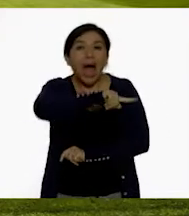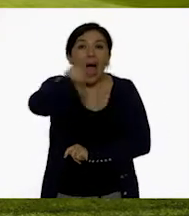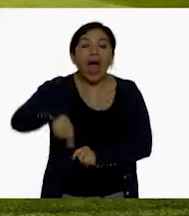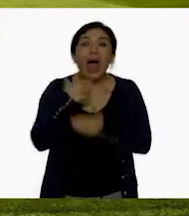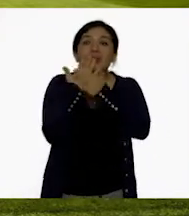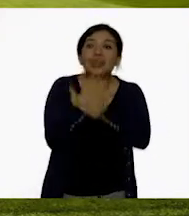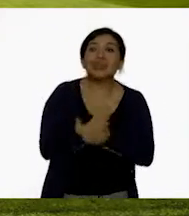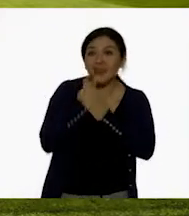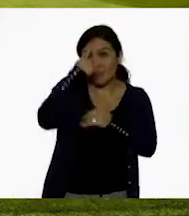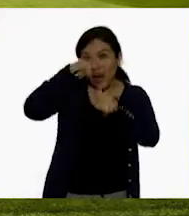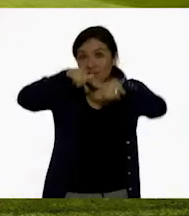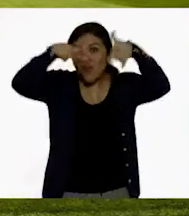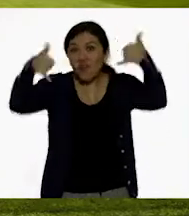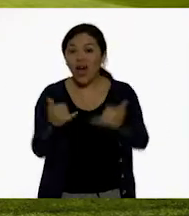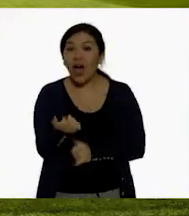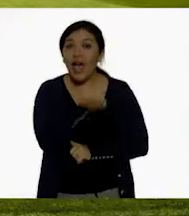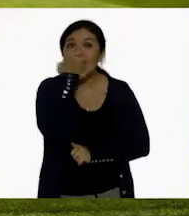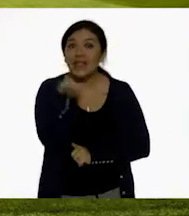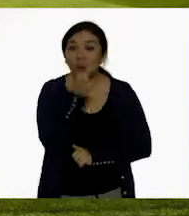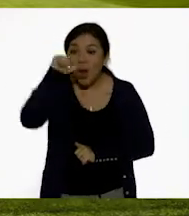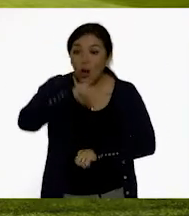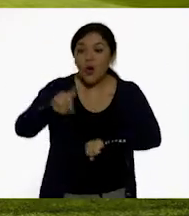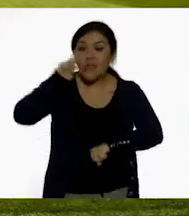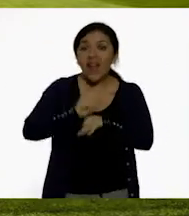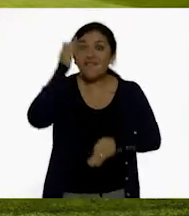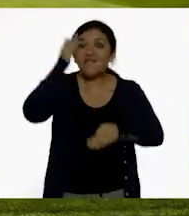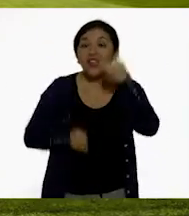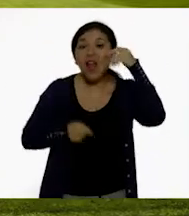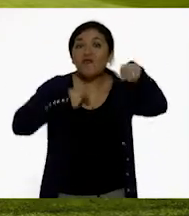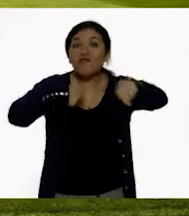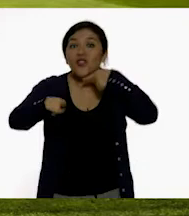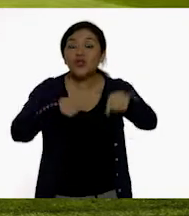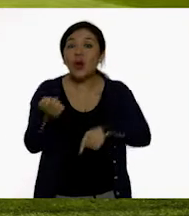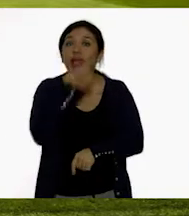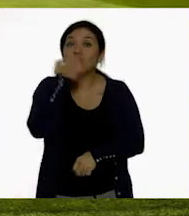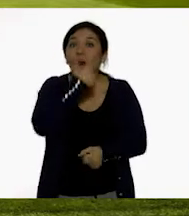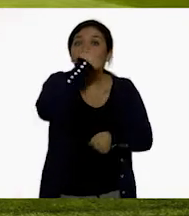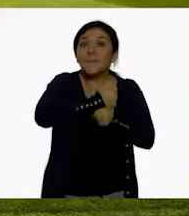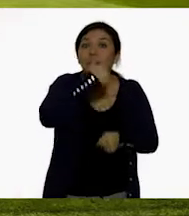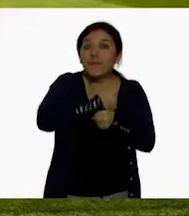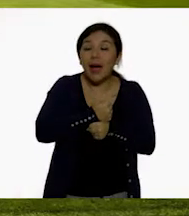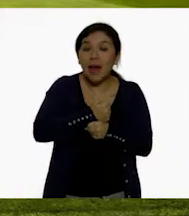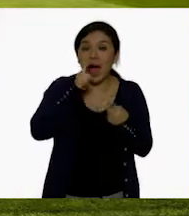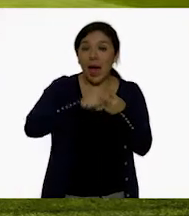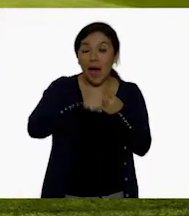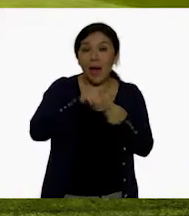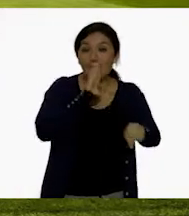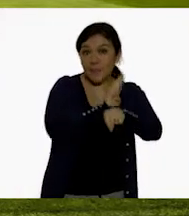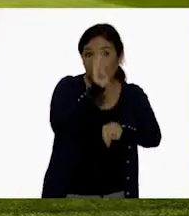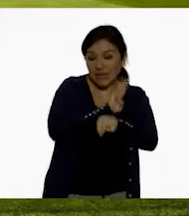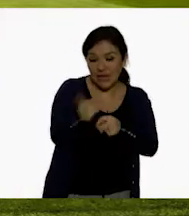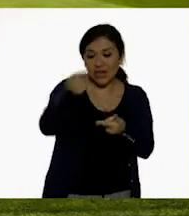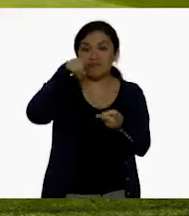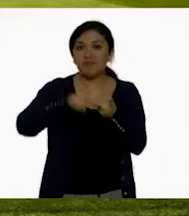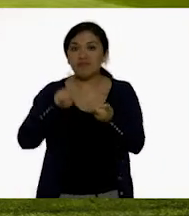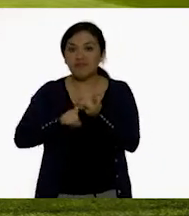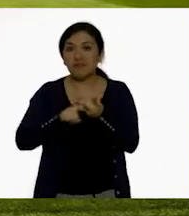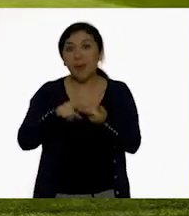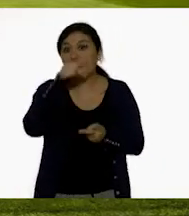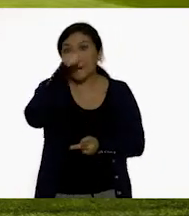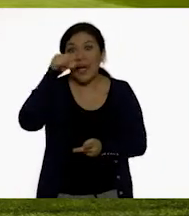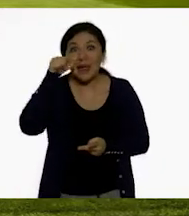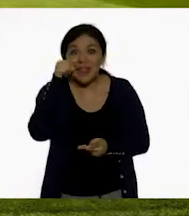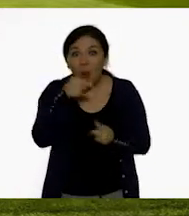torneo escolar. La gran final de fútbol entre las primarias República del Brasil y la